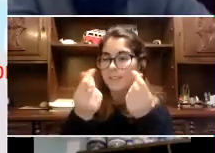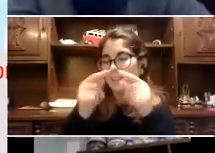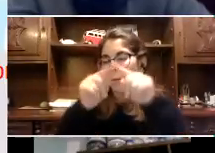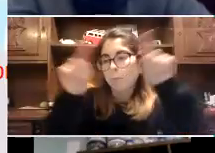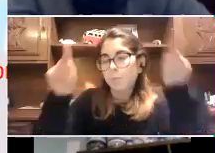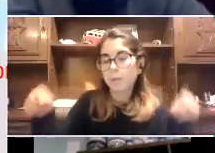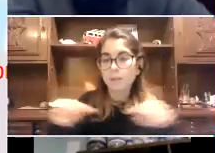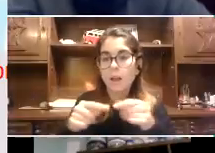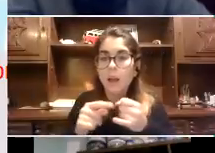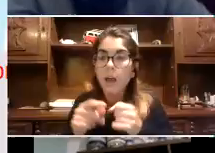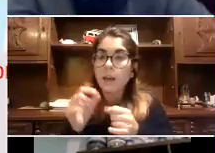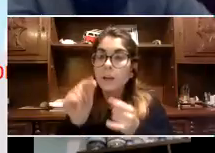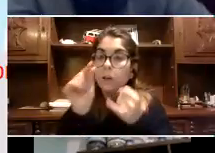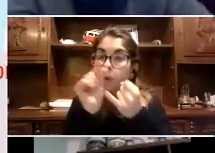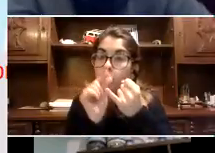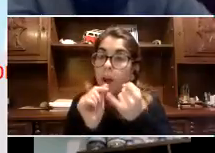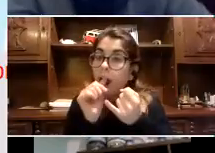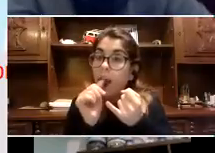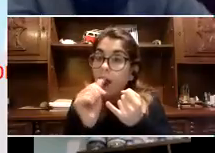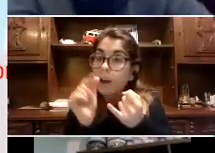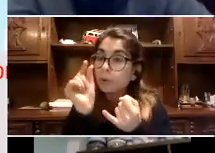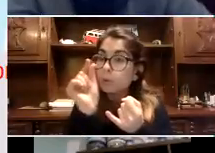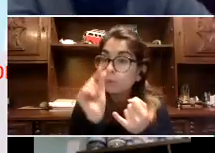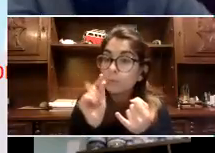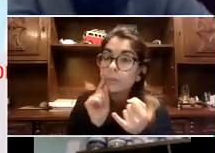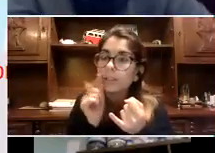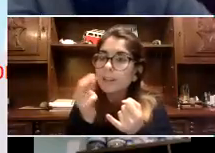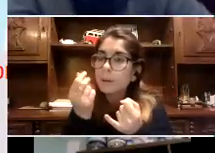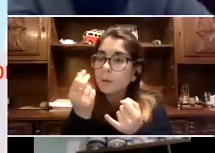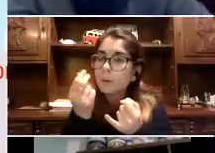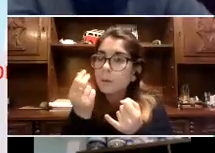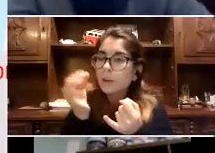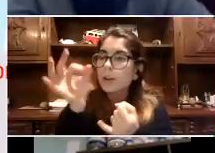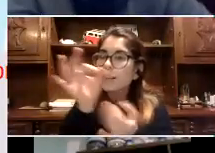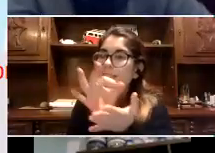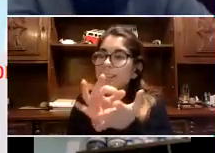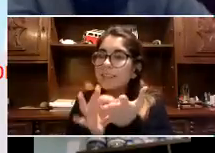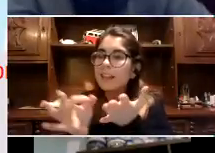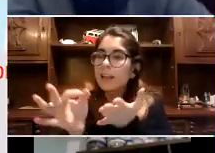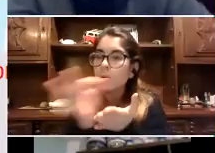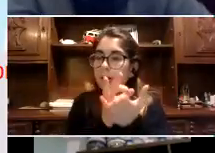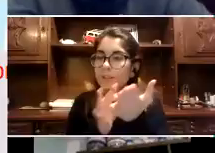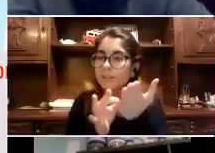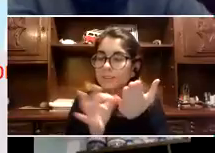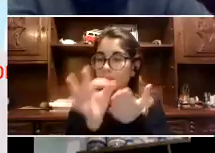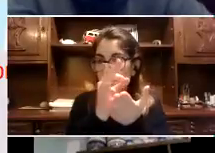los granos de arroz que acabamos de colocar tienen el tamaño de nuestras células, aproximadamente.